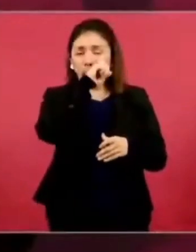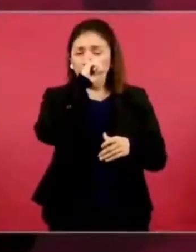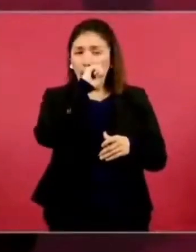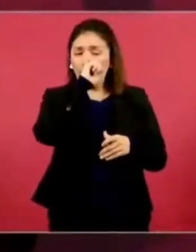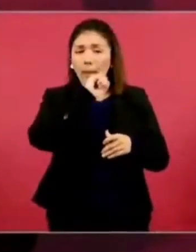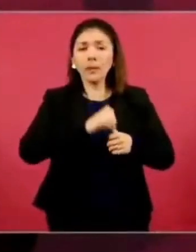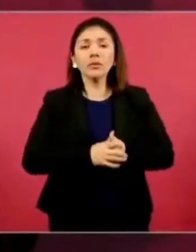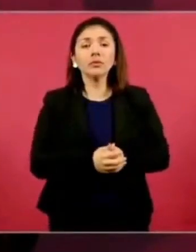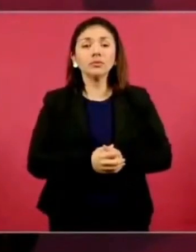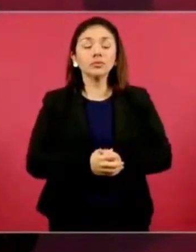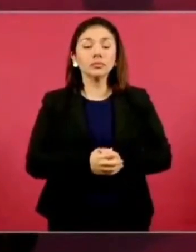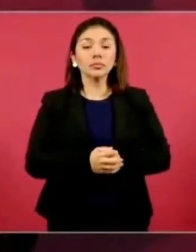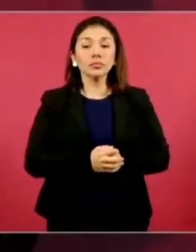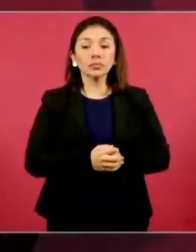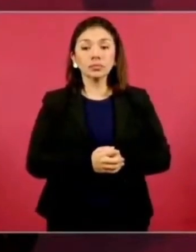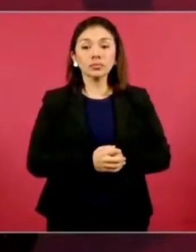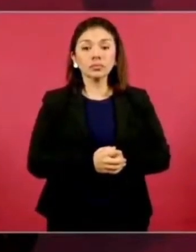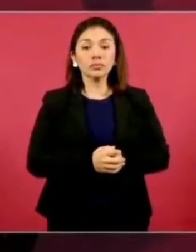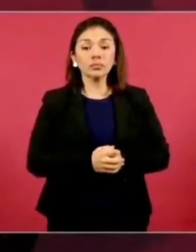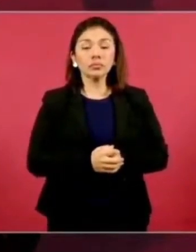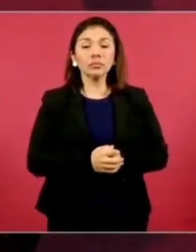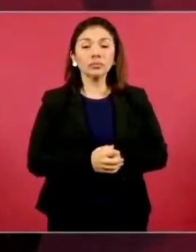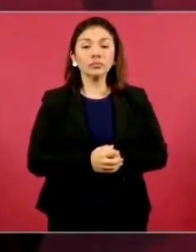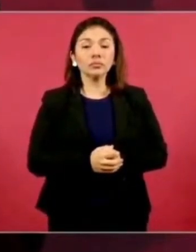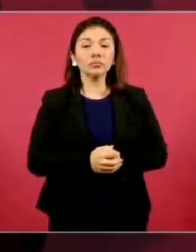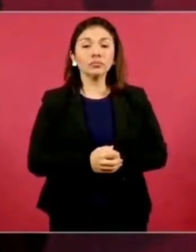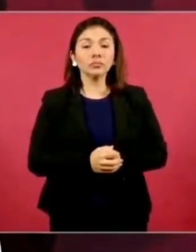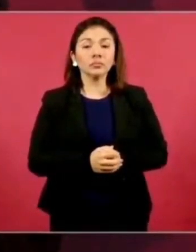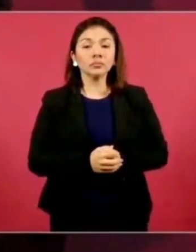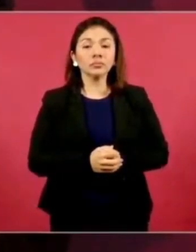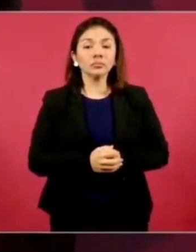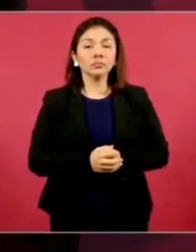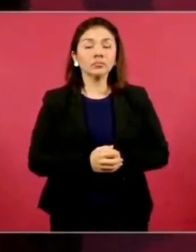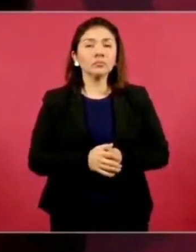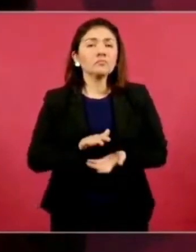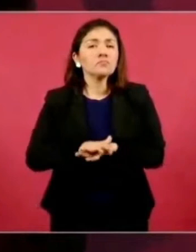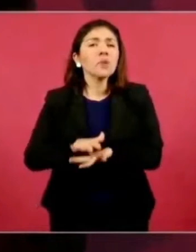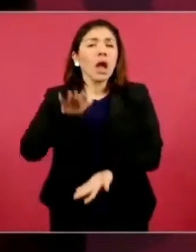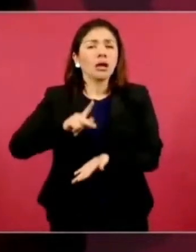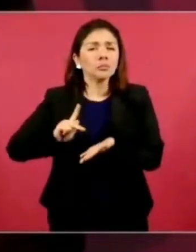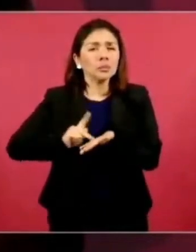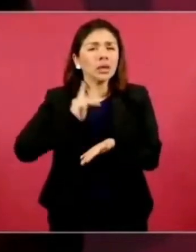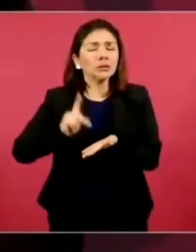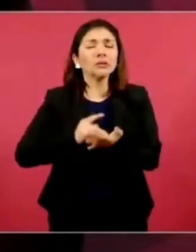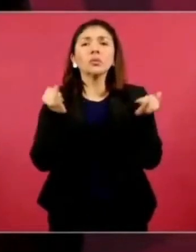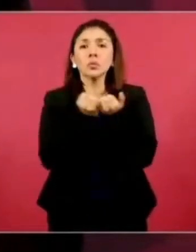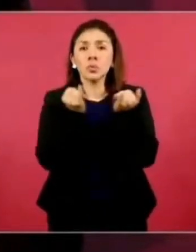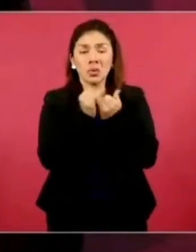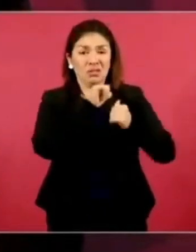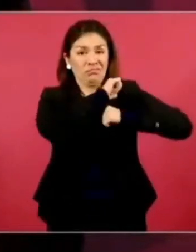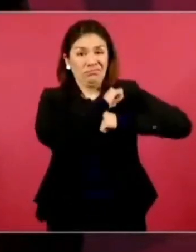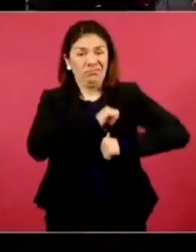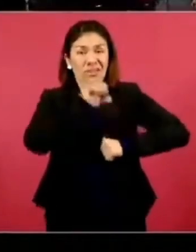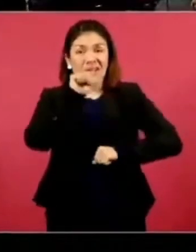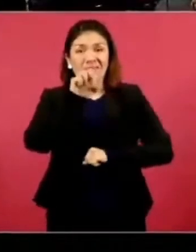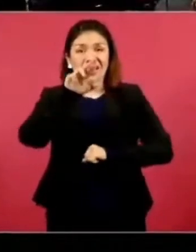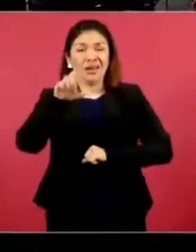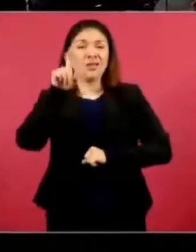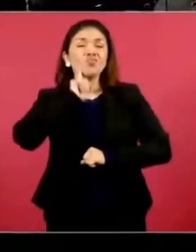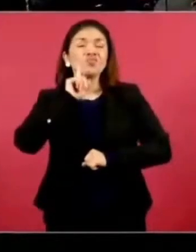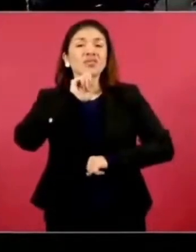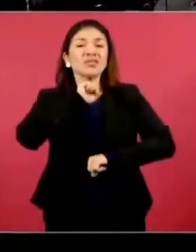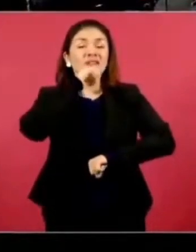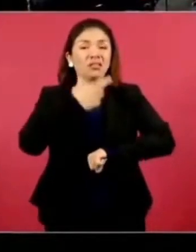En la mayoría de las veces, también la secretaria de Relaciones Exteriores,